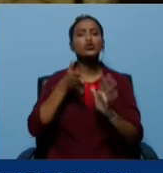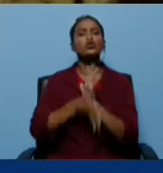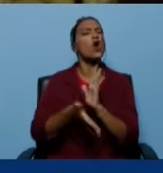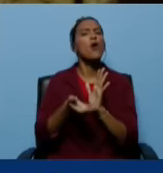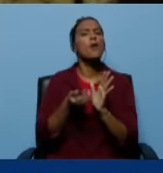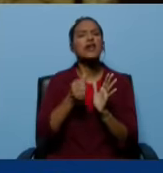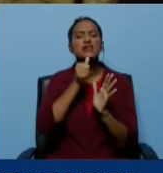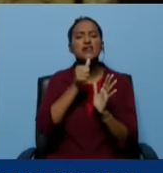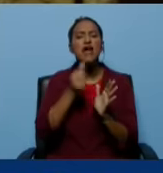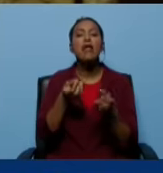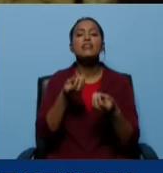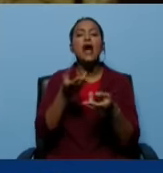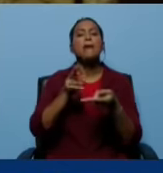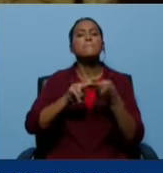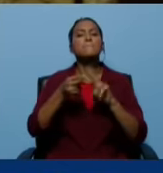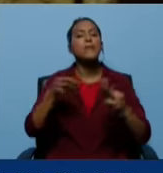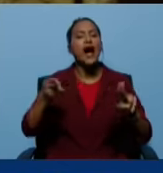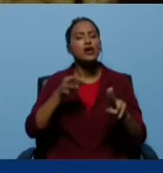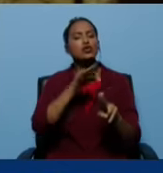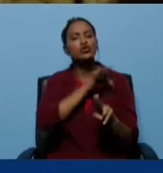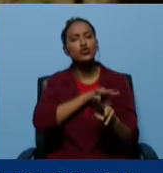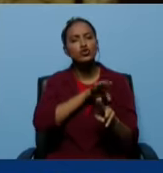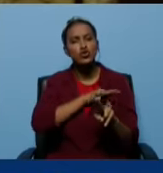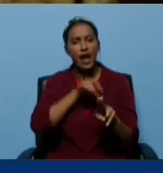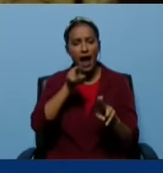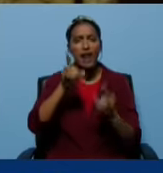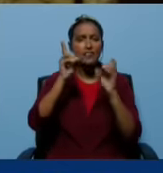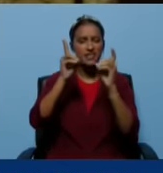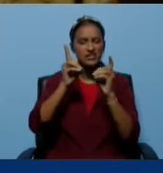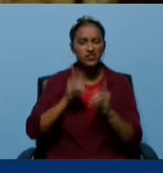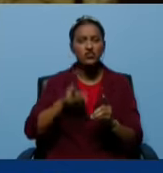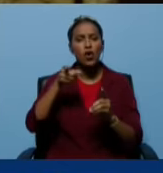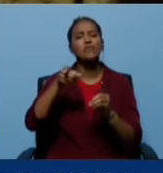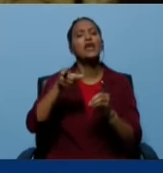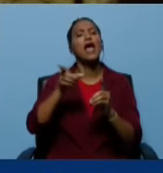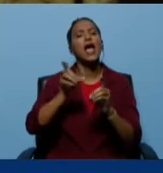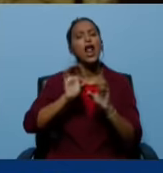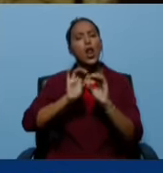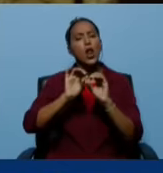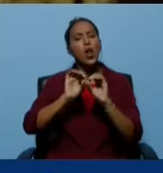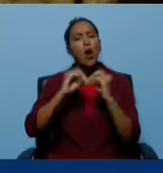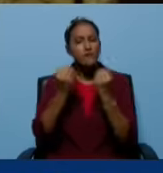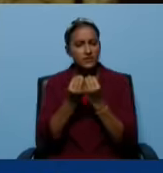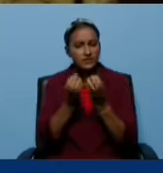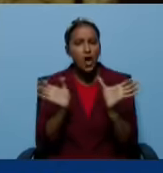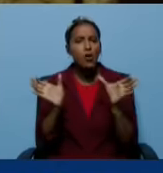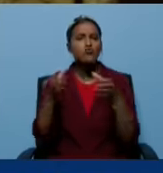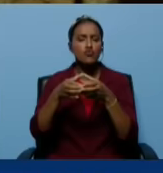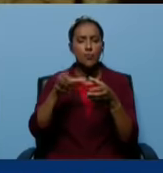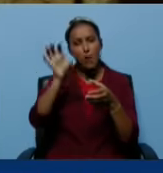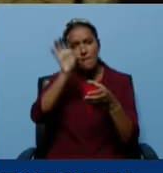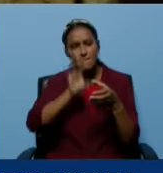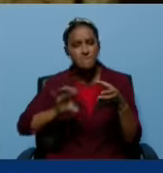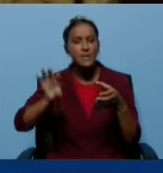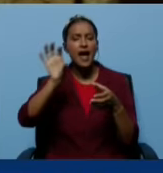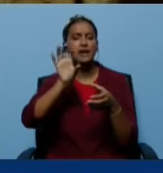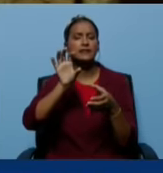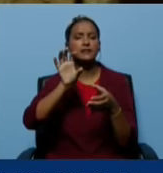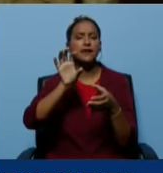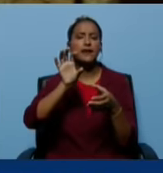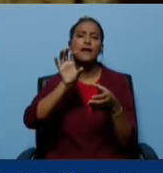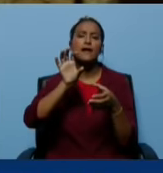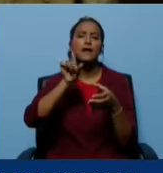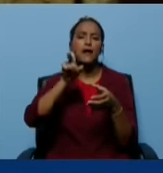social. De igual manera, ocurrió en el último proceso de elección presidencial realizado